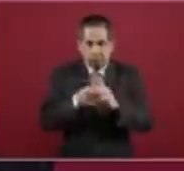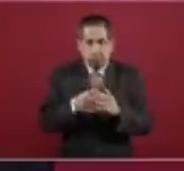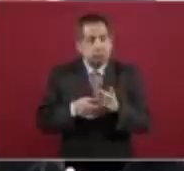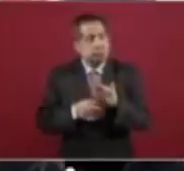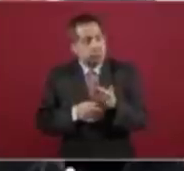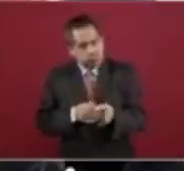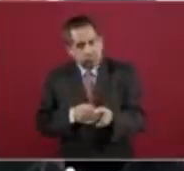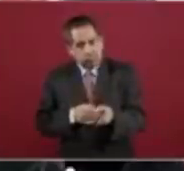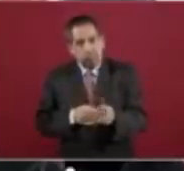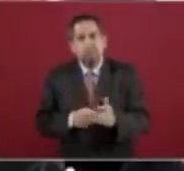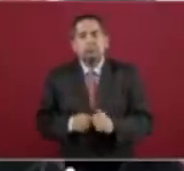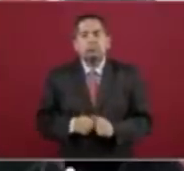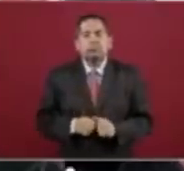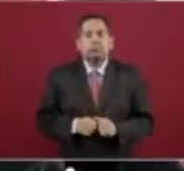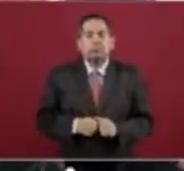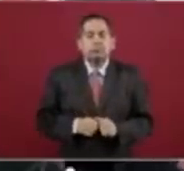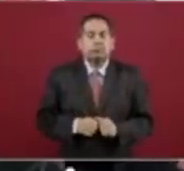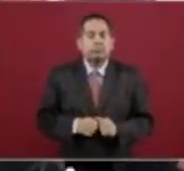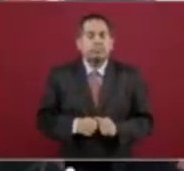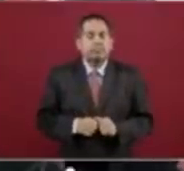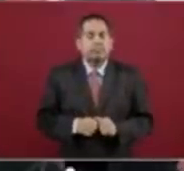ya es